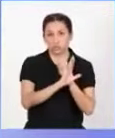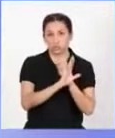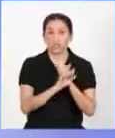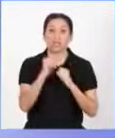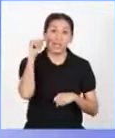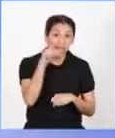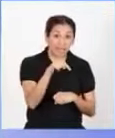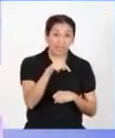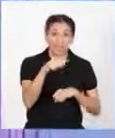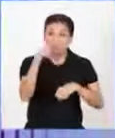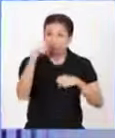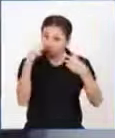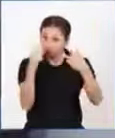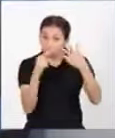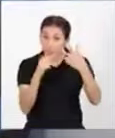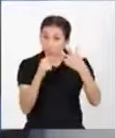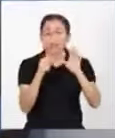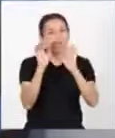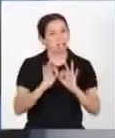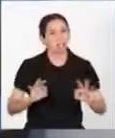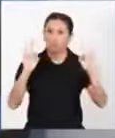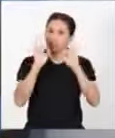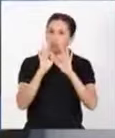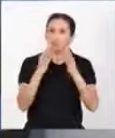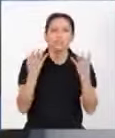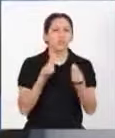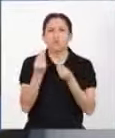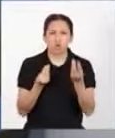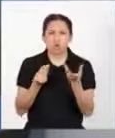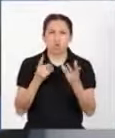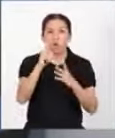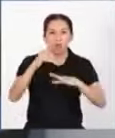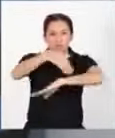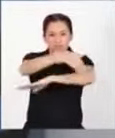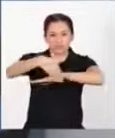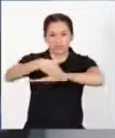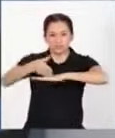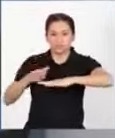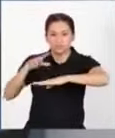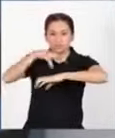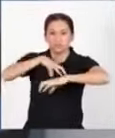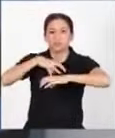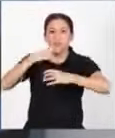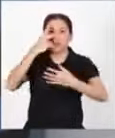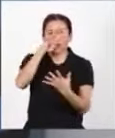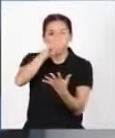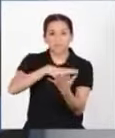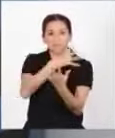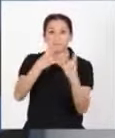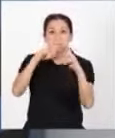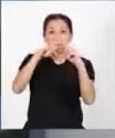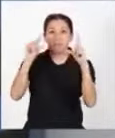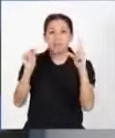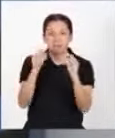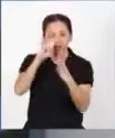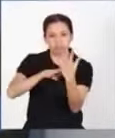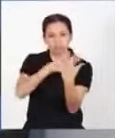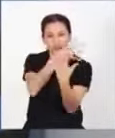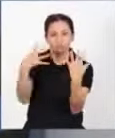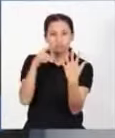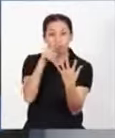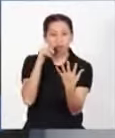seguro. En este punto, nos basta con un croquis para determinar los ambientes de la